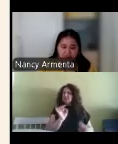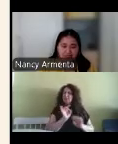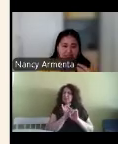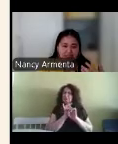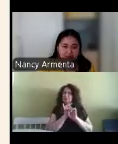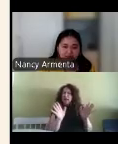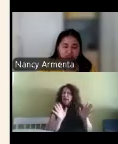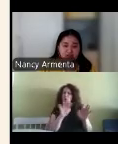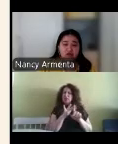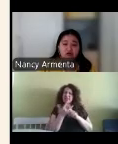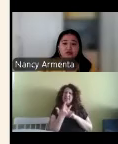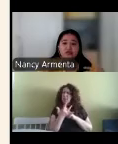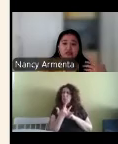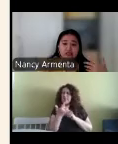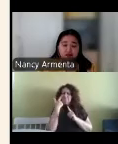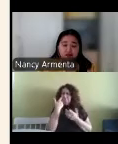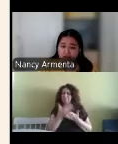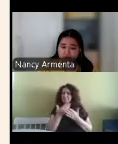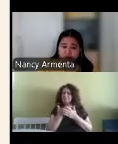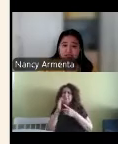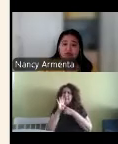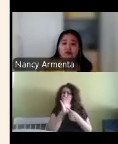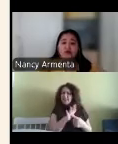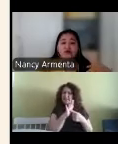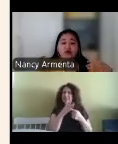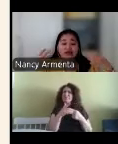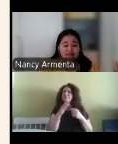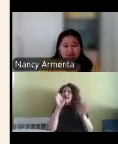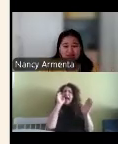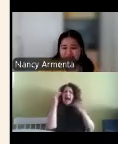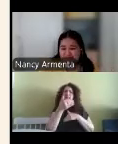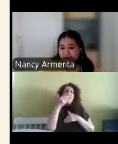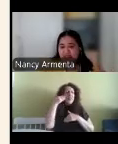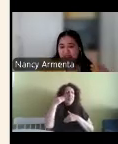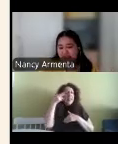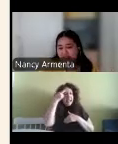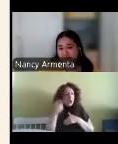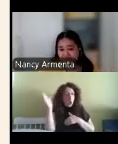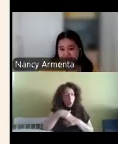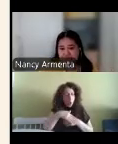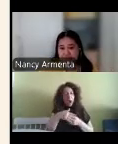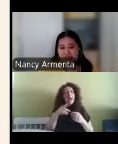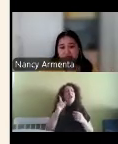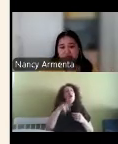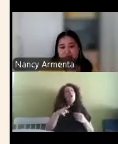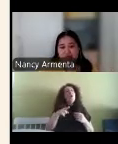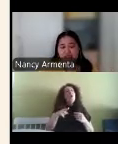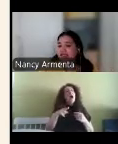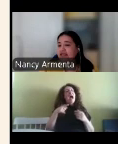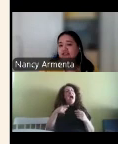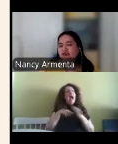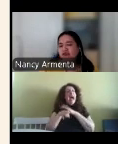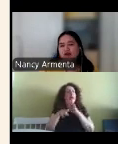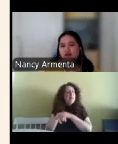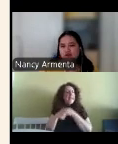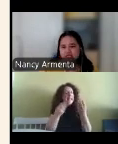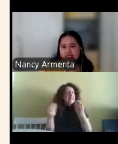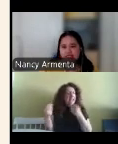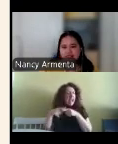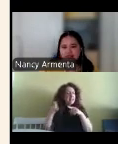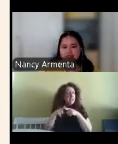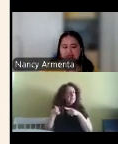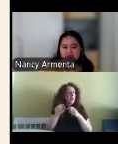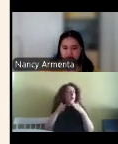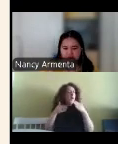de discriminación, de no trato digno, de barreras administrativas sin sentido, ellas no lo